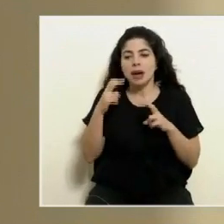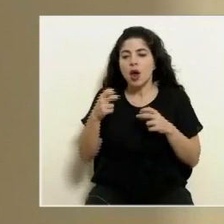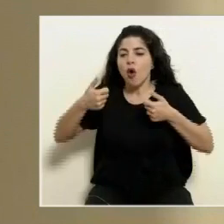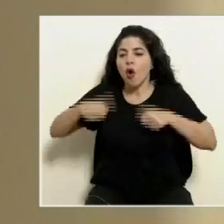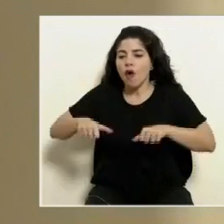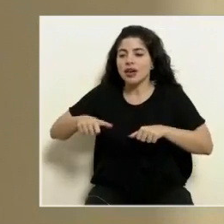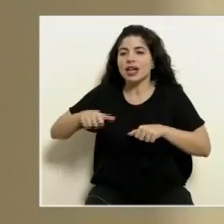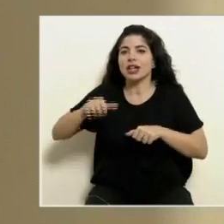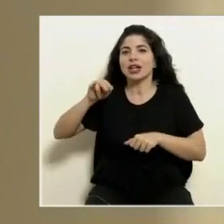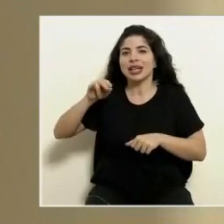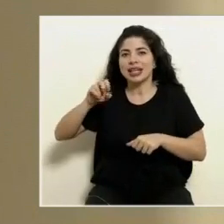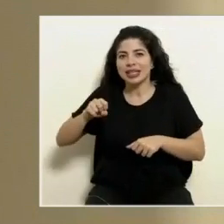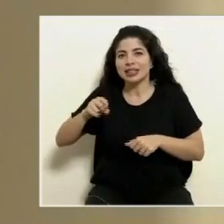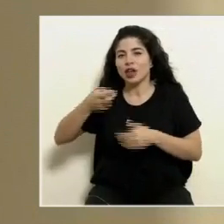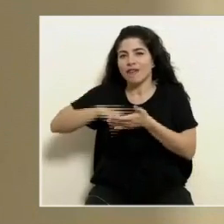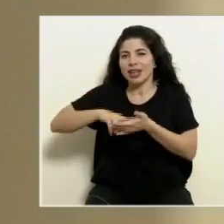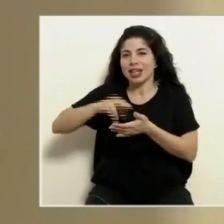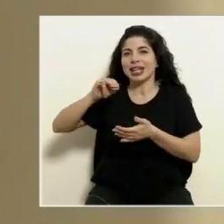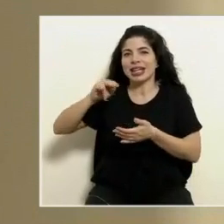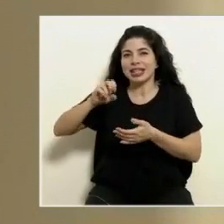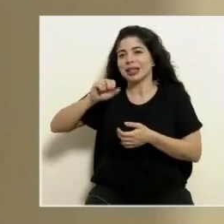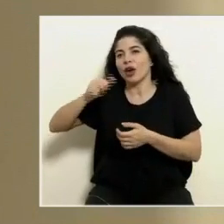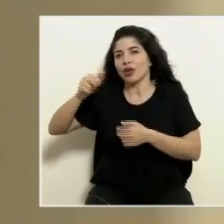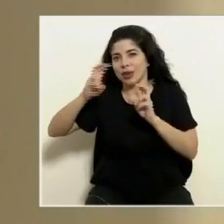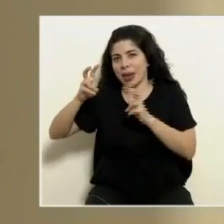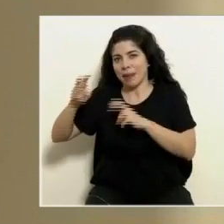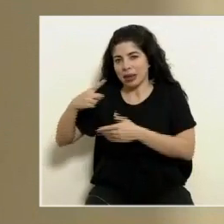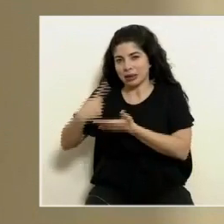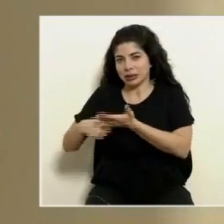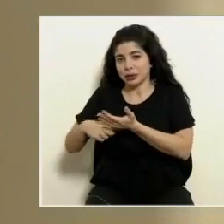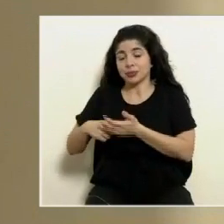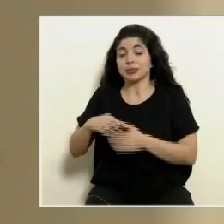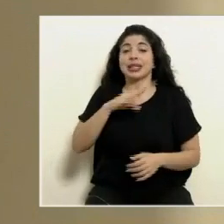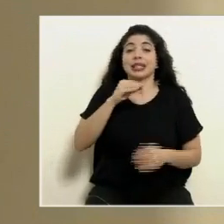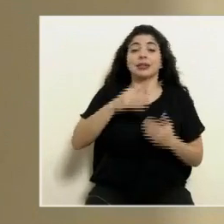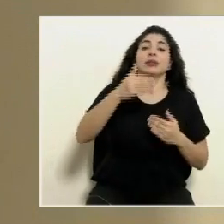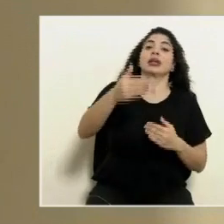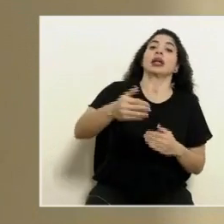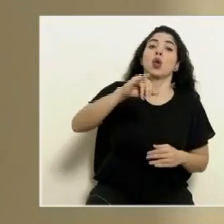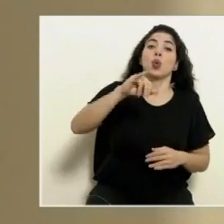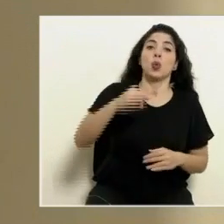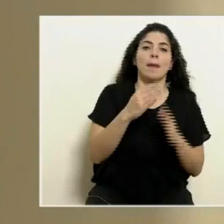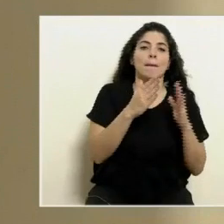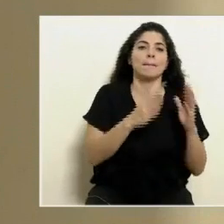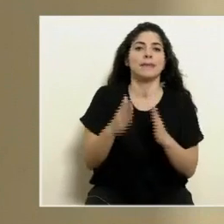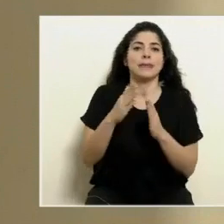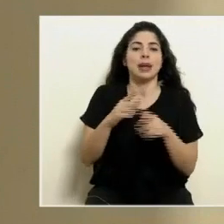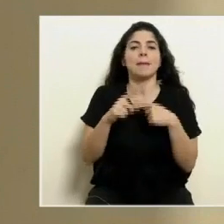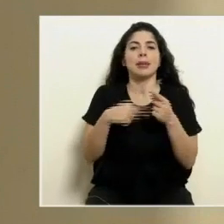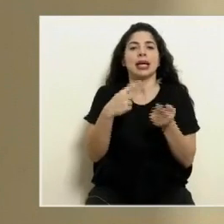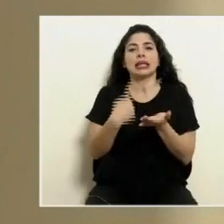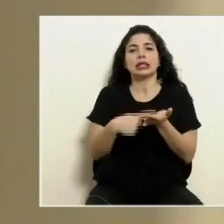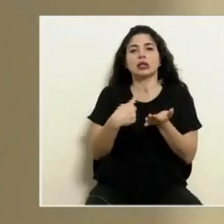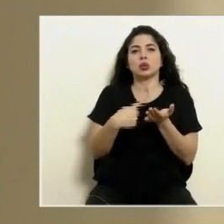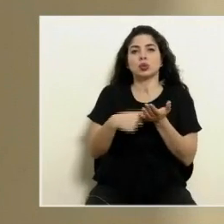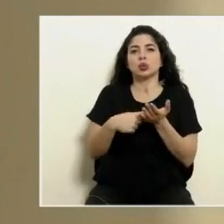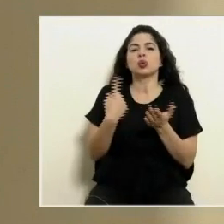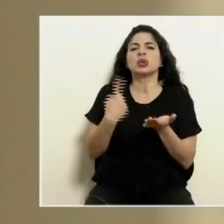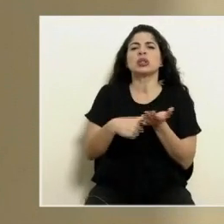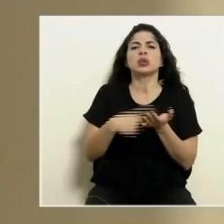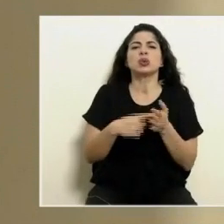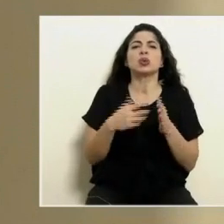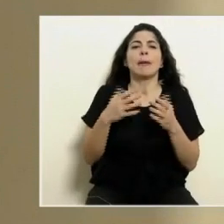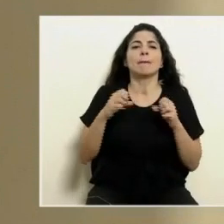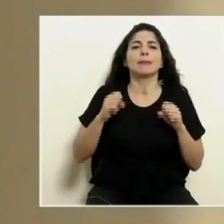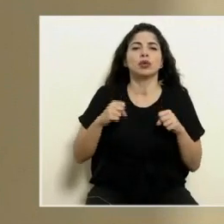INS y otros temas. Y el jueves está proyectado discutir o continuar con la discusión